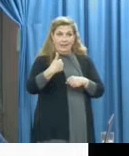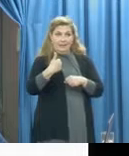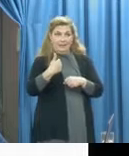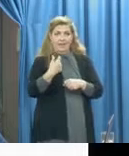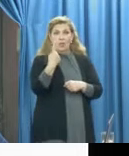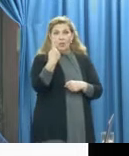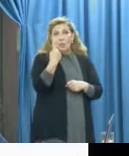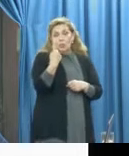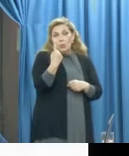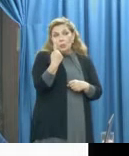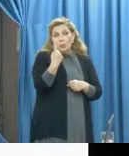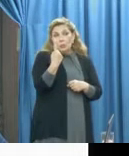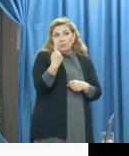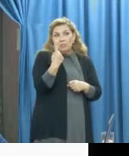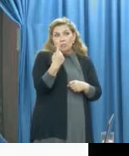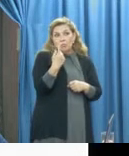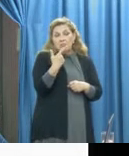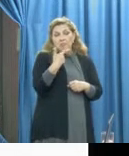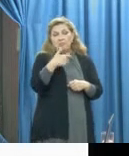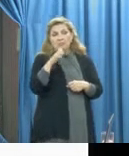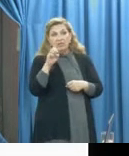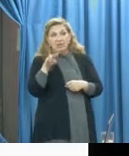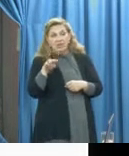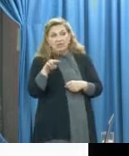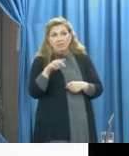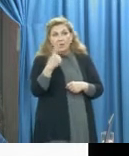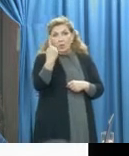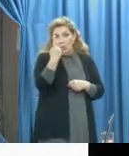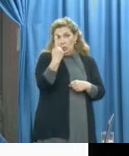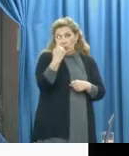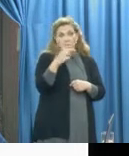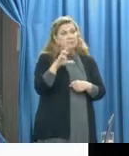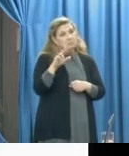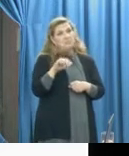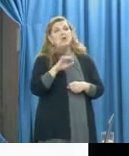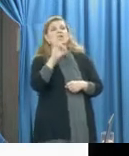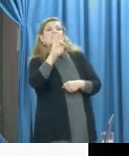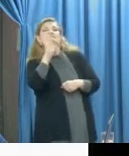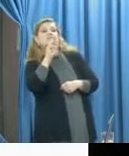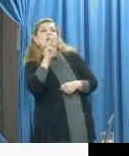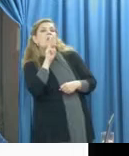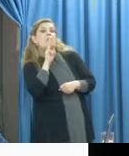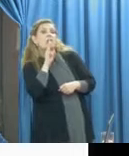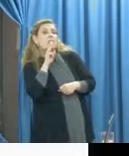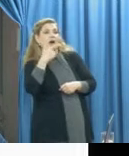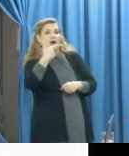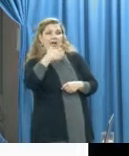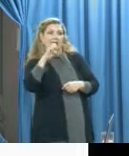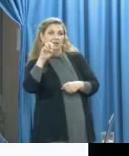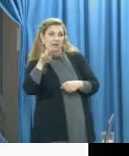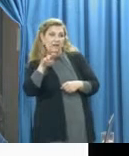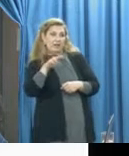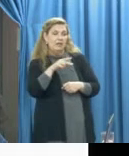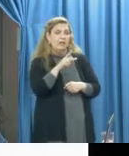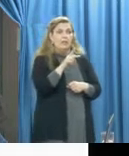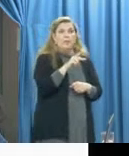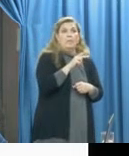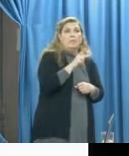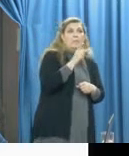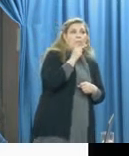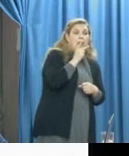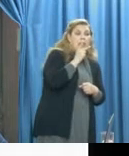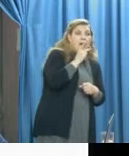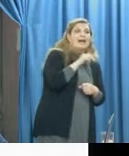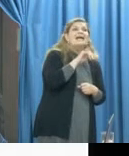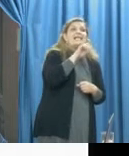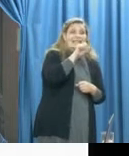hay un gen, la sordera no se va a presentar. Entonces, si mamá tiene el gen afectado y papá tiene el gen